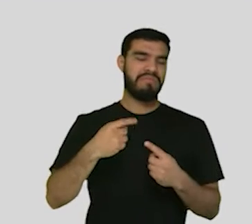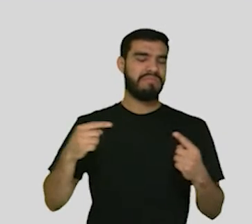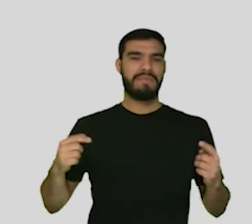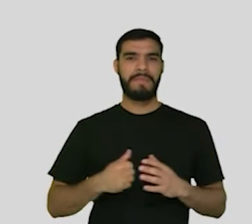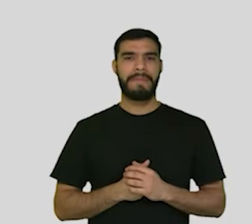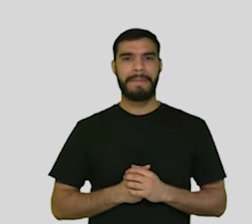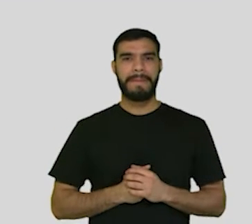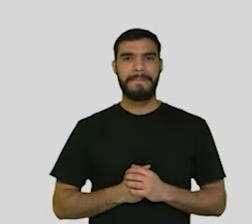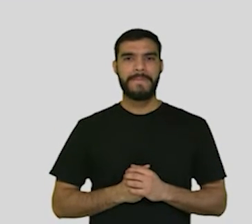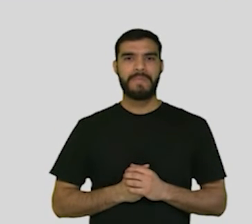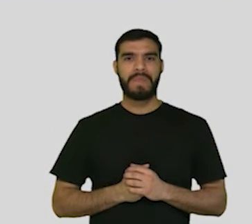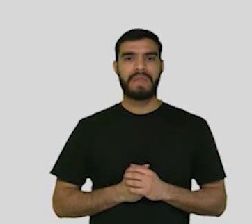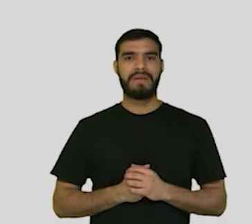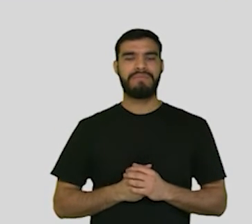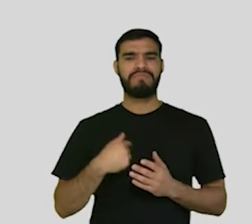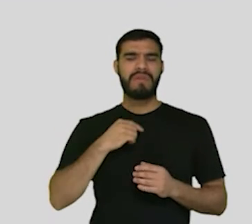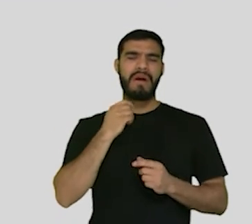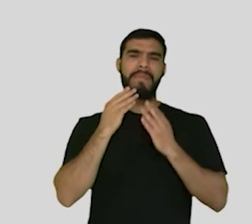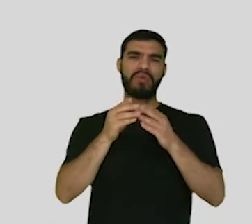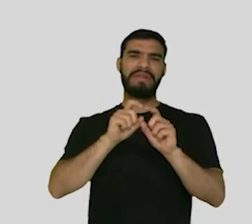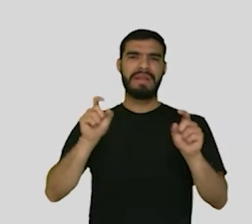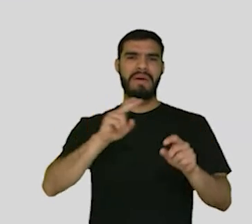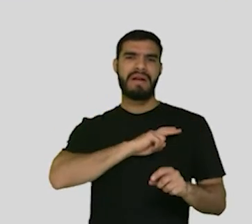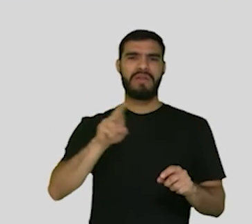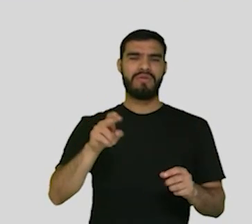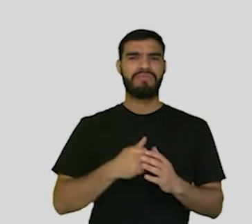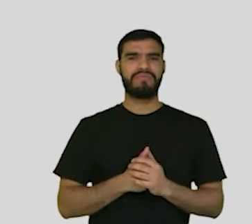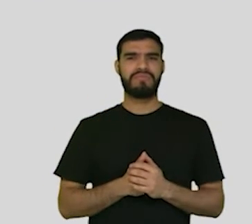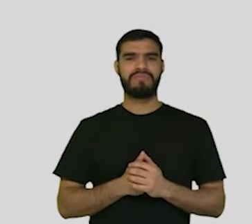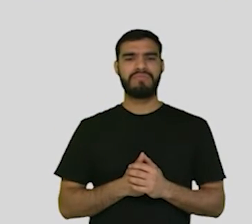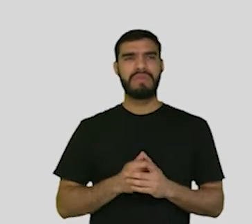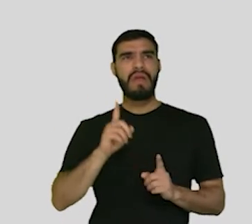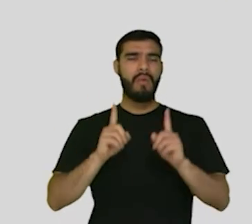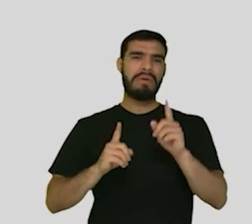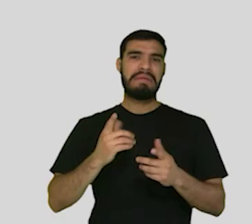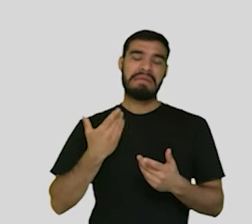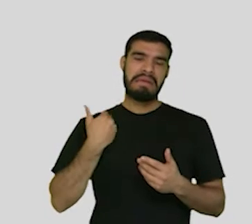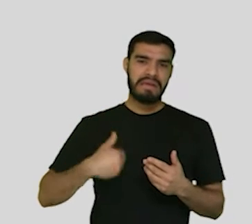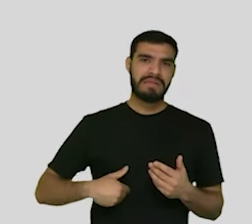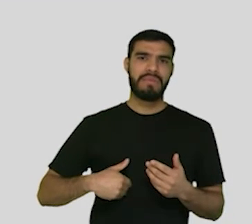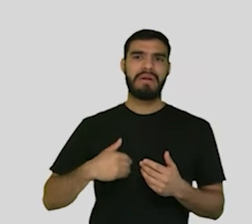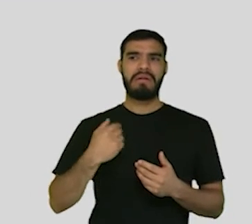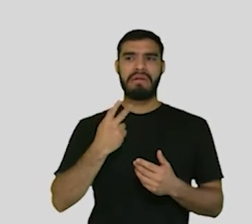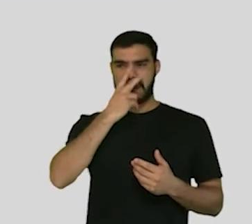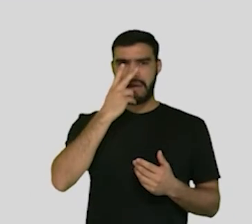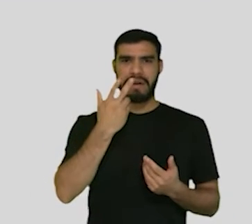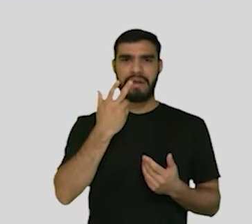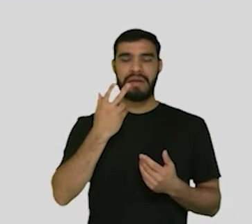convento religioso, pejamba, justamente pea por andu tan debe. Va esa para religión cuera, ojesa, coamba, oikoba.